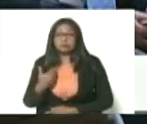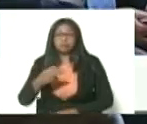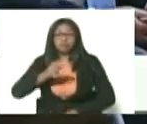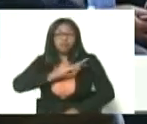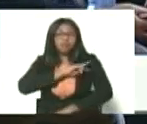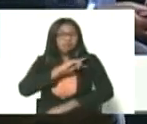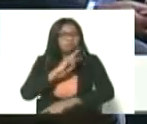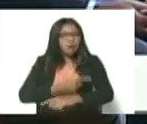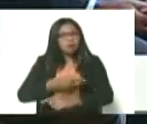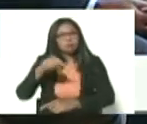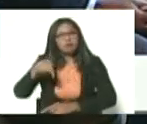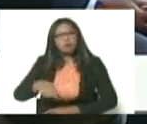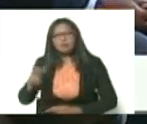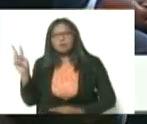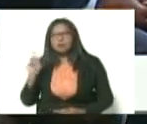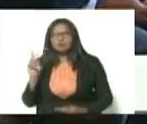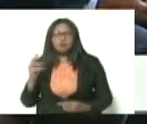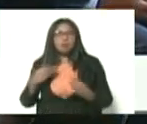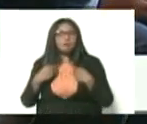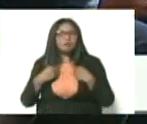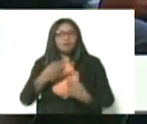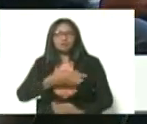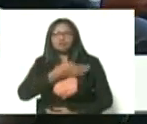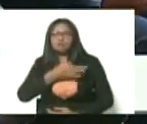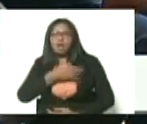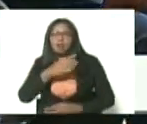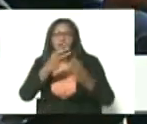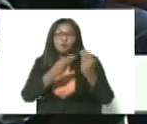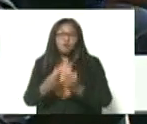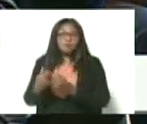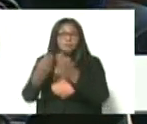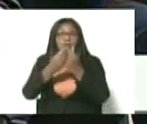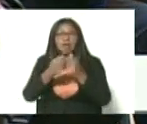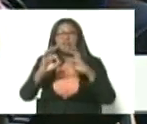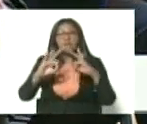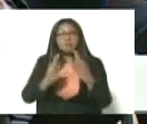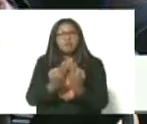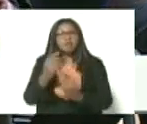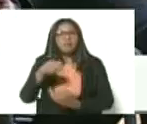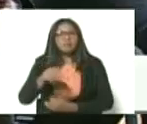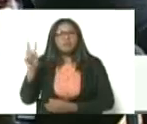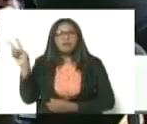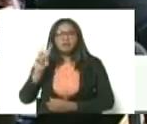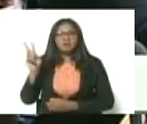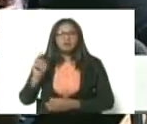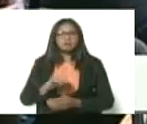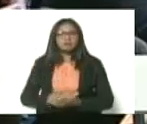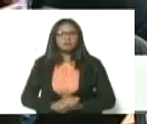supurantes en la vida social, económica, en la vida familiar de Venezuela,